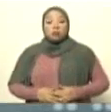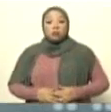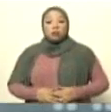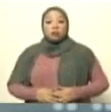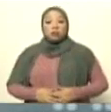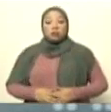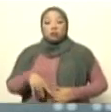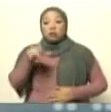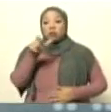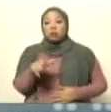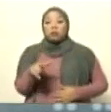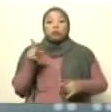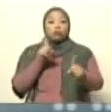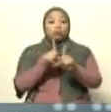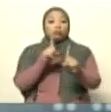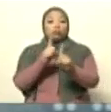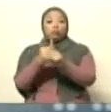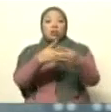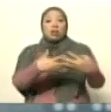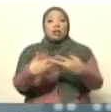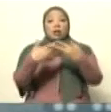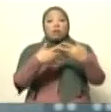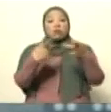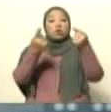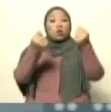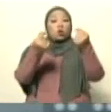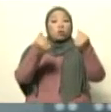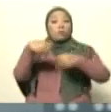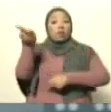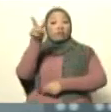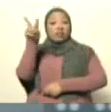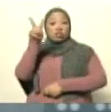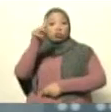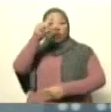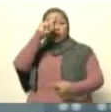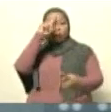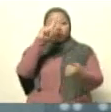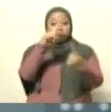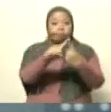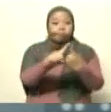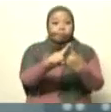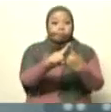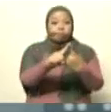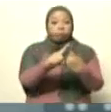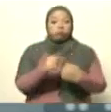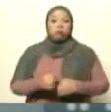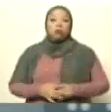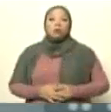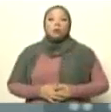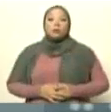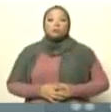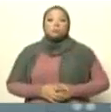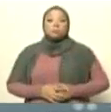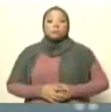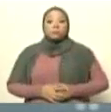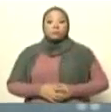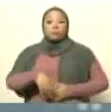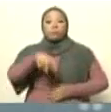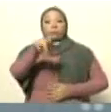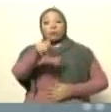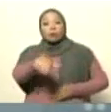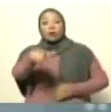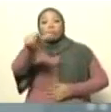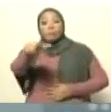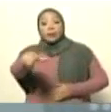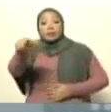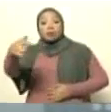del telón. Luego, a partir de ese momento, Estados Unidos ya dejó de ser el que manejaba los hilos, sino que se convirtió